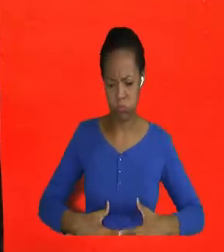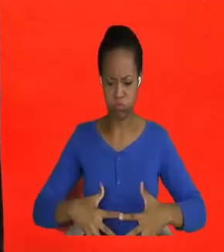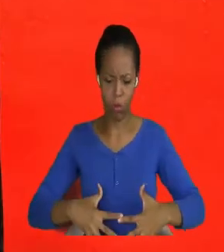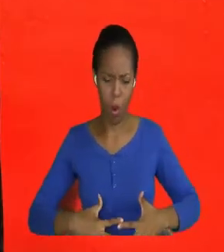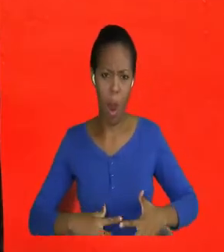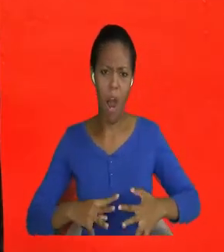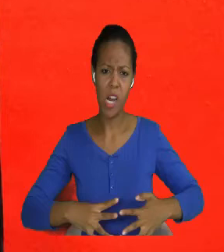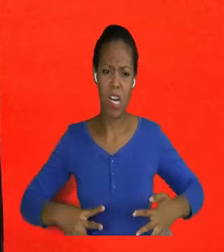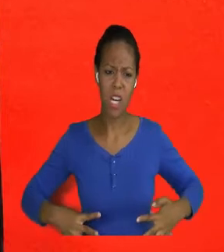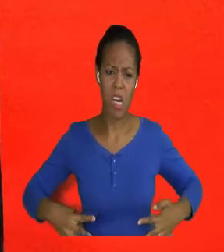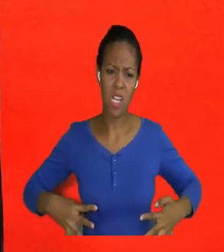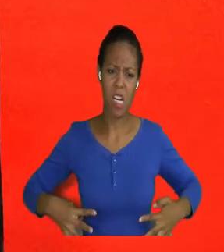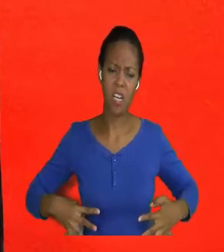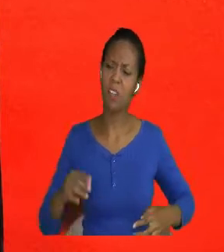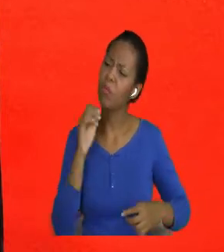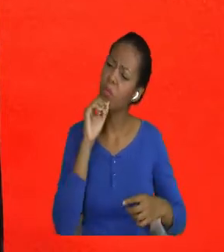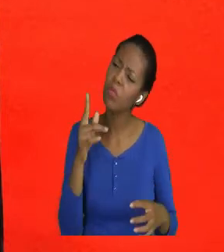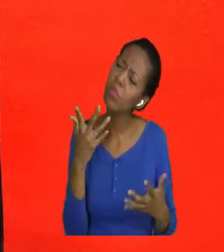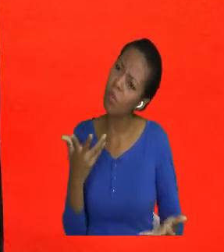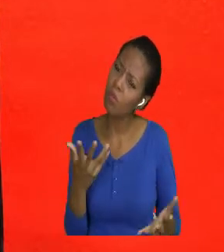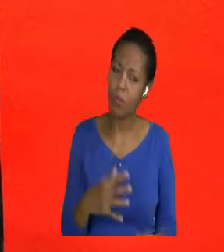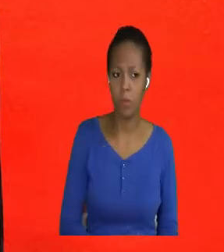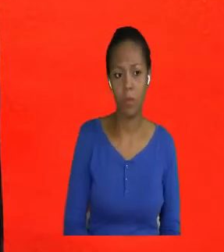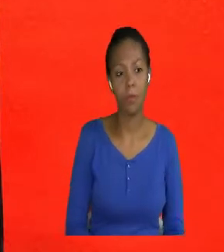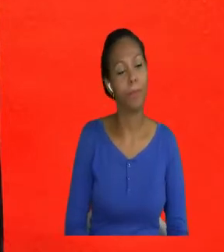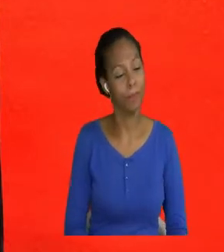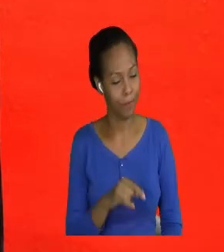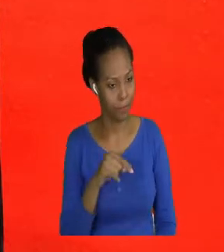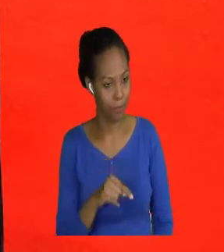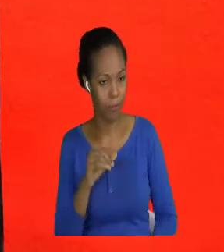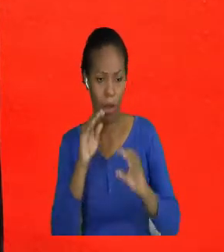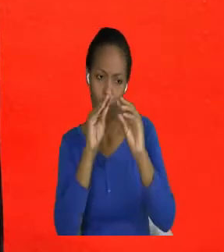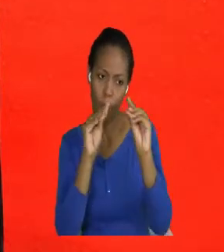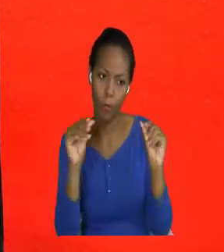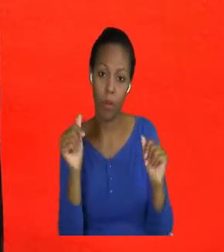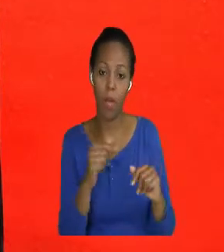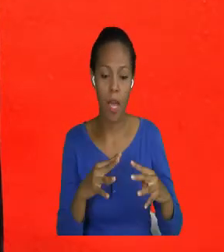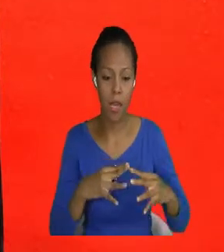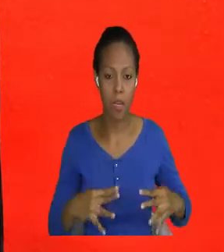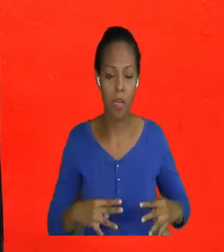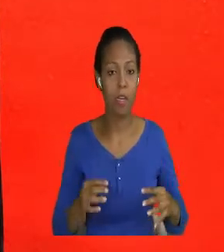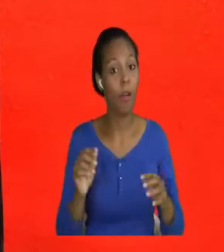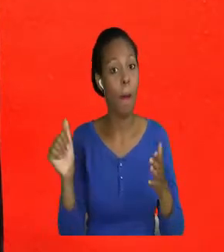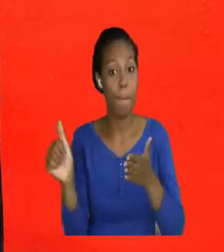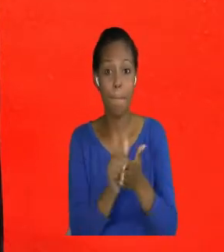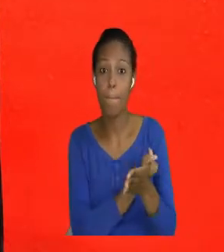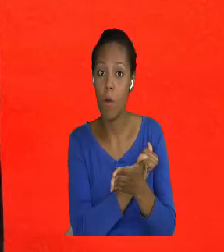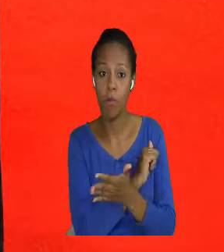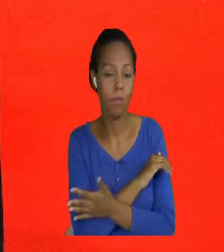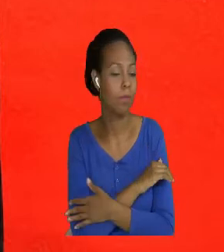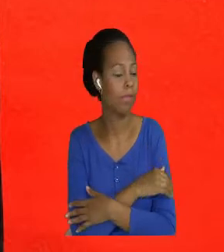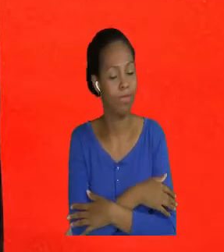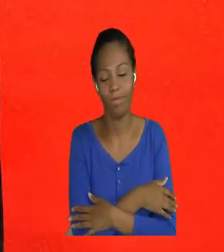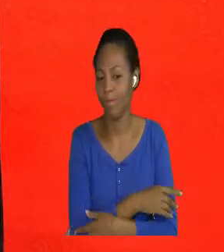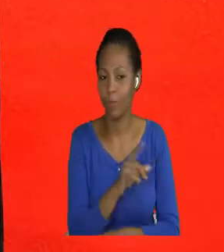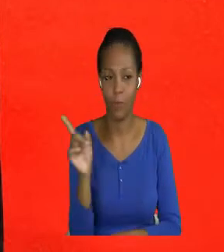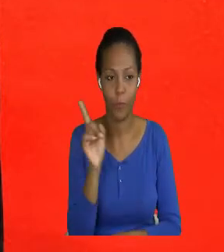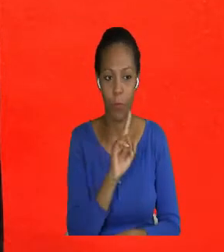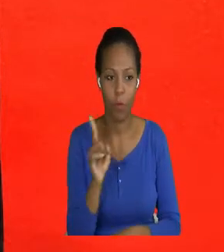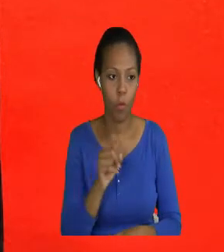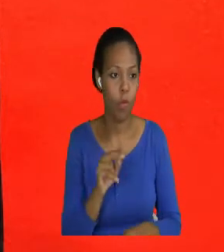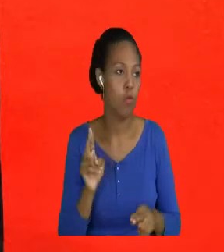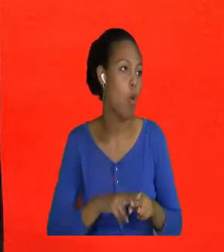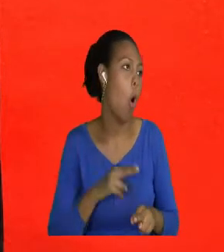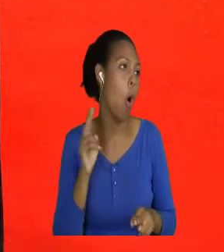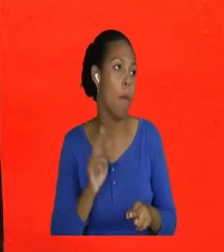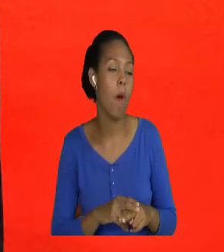las estrías. Hoy les traigo esa respuesta. Las estrías no se eliminan de forma normal